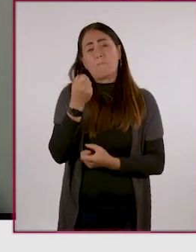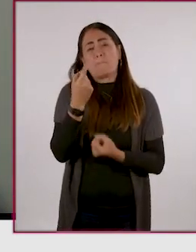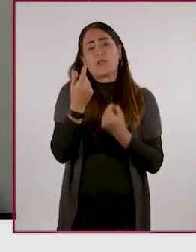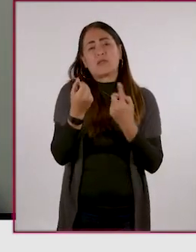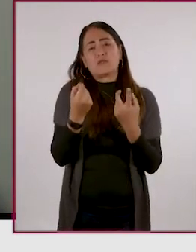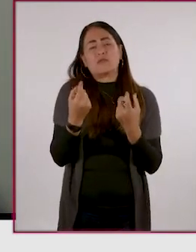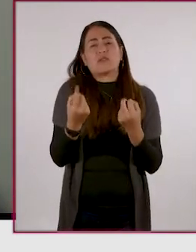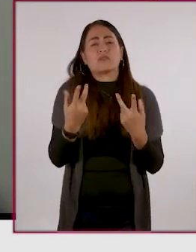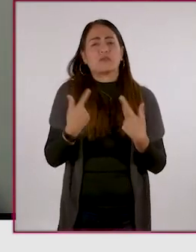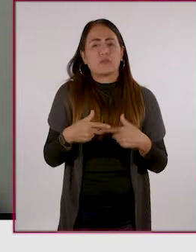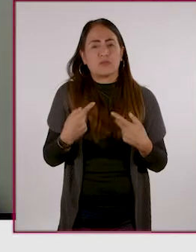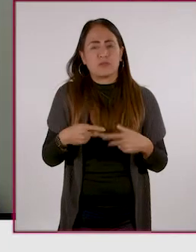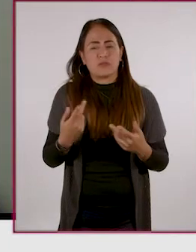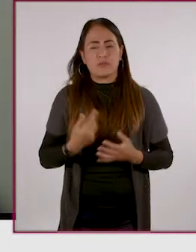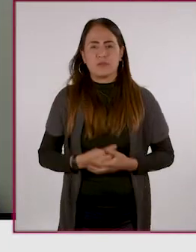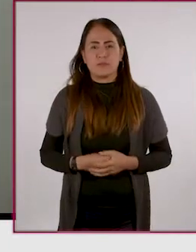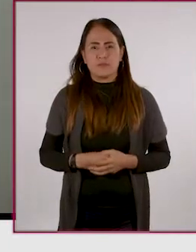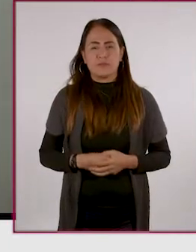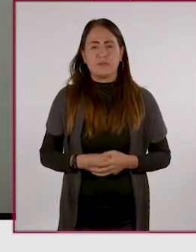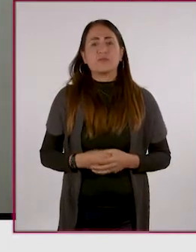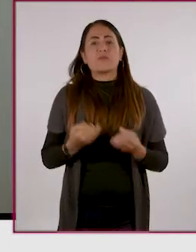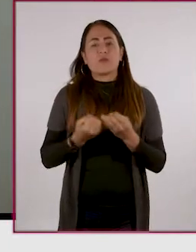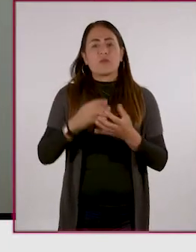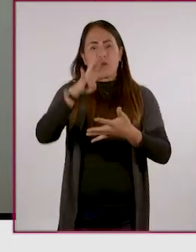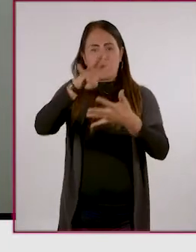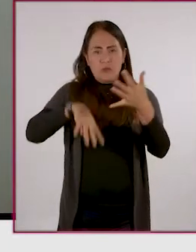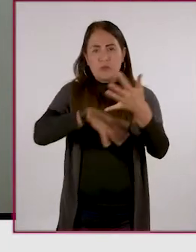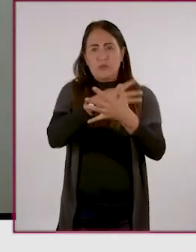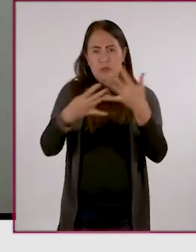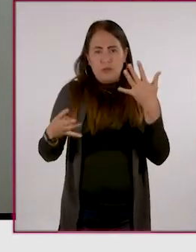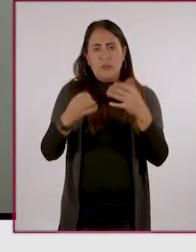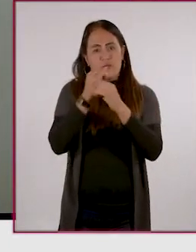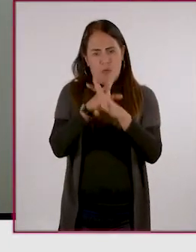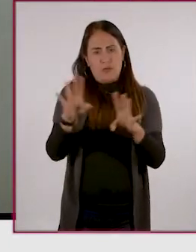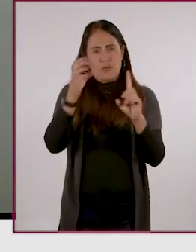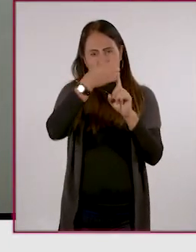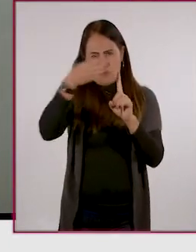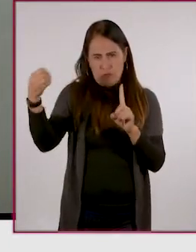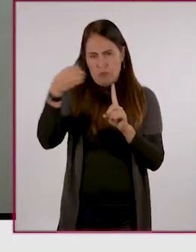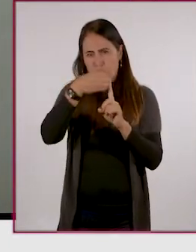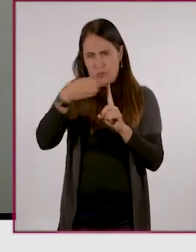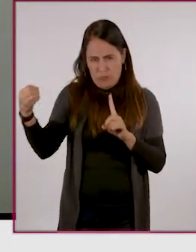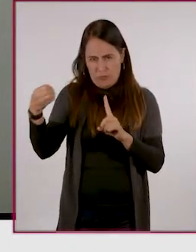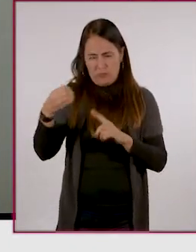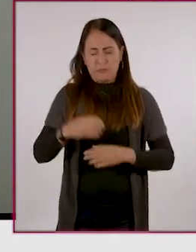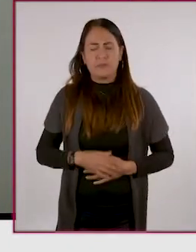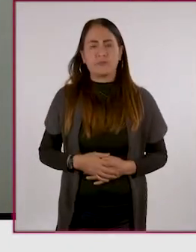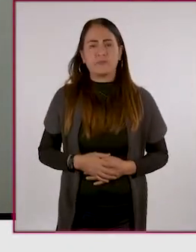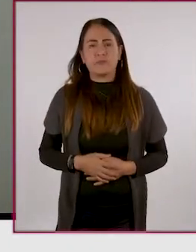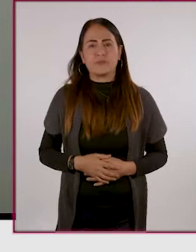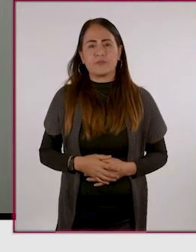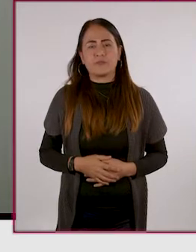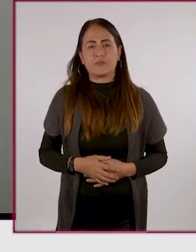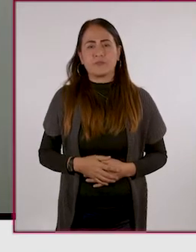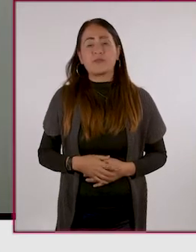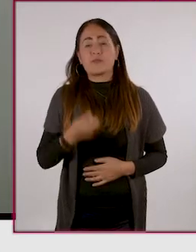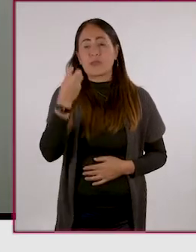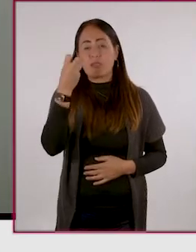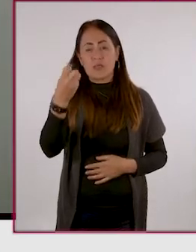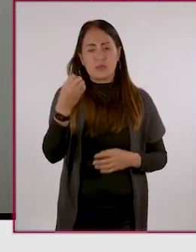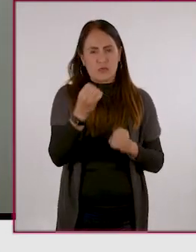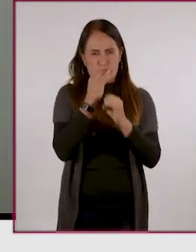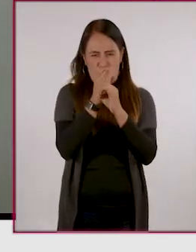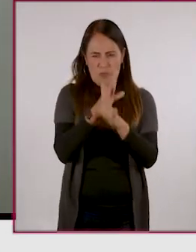funciones, ¿no? Y esas son las características. Bueno, principalmente las hojas nos ayudan a la organización de nuestra información, ¿no? Que eso es